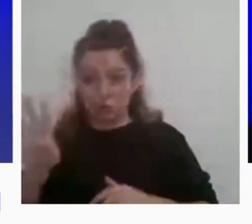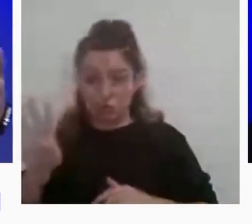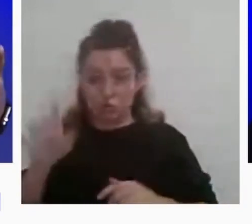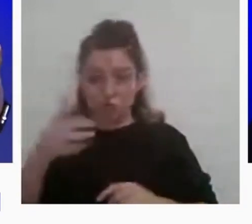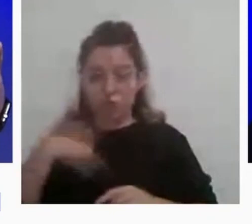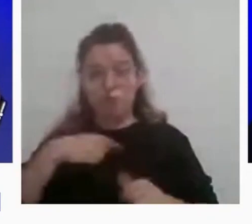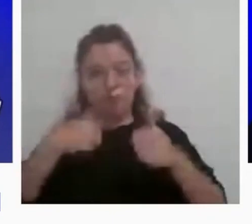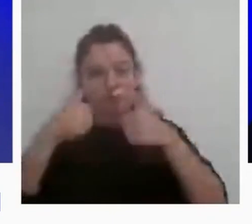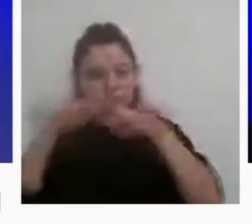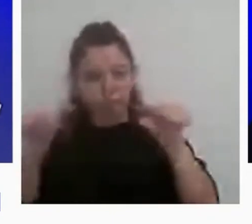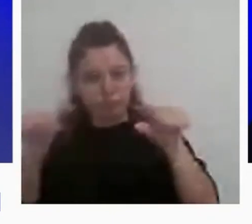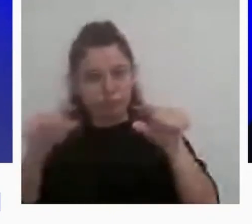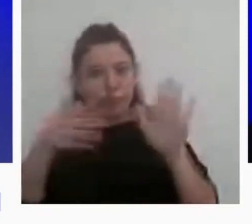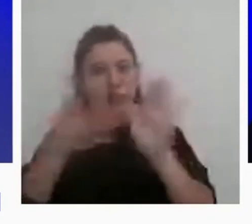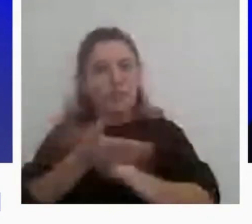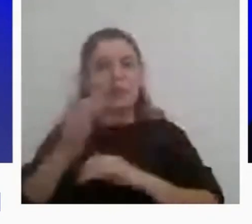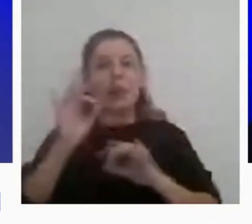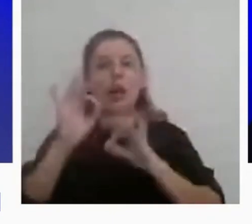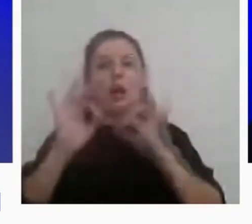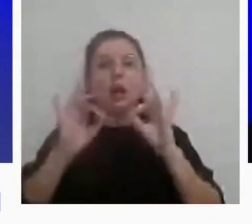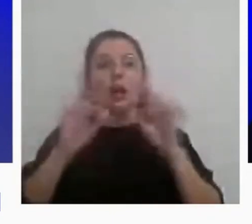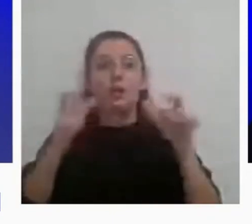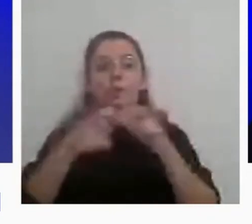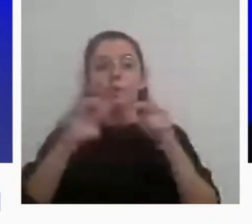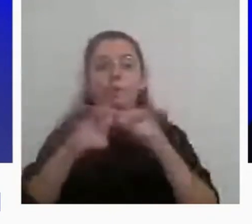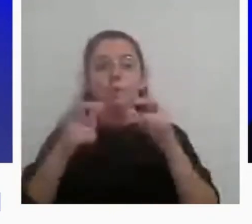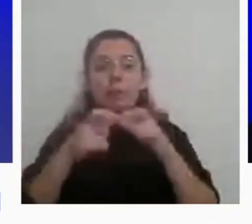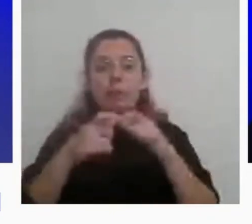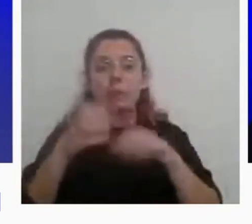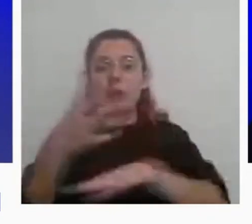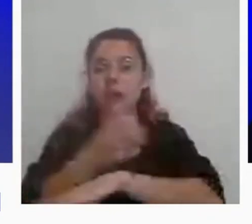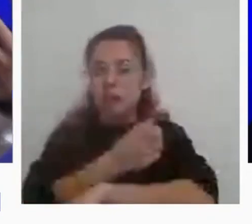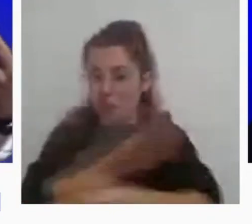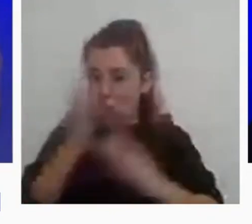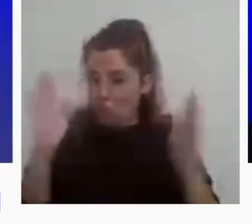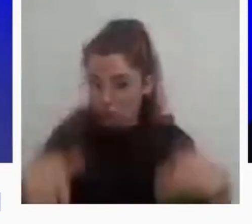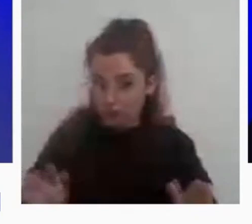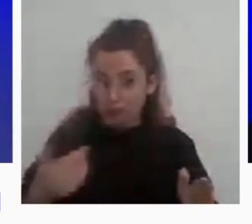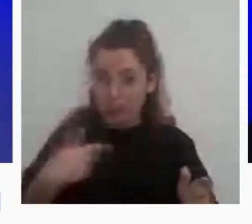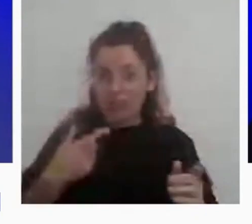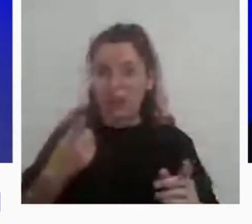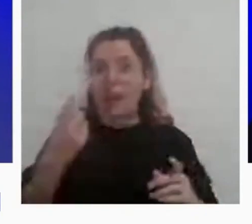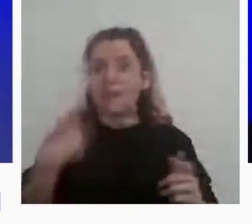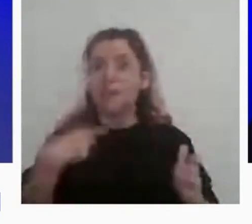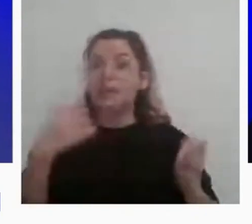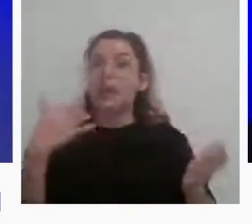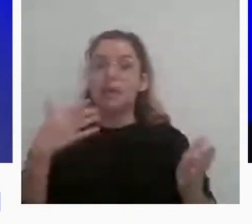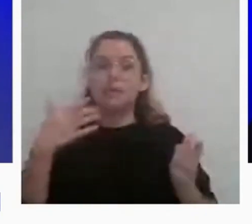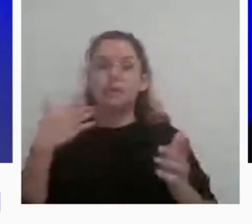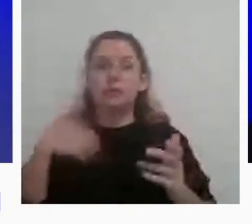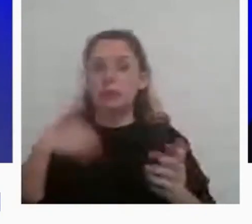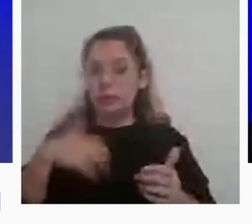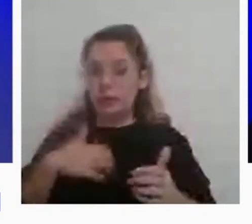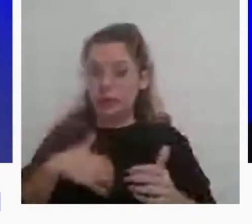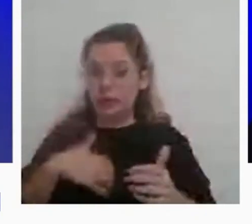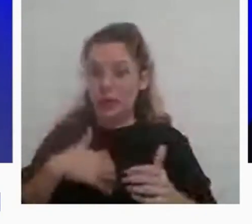organización, no está el billete de tren. Seguro que alguno y alguna de vosotros ha pasado que necesita viajar a Sevilla, que es donde yo vengo. Le pide a